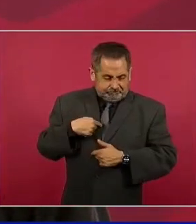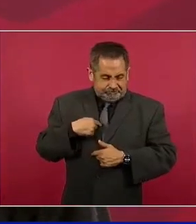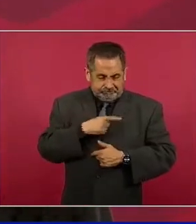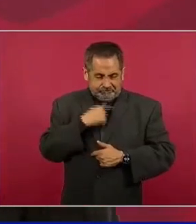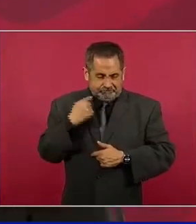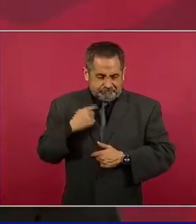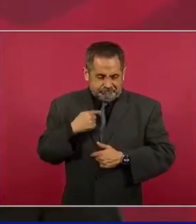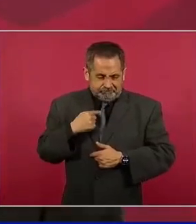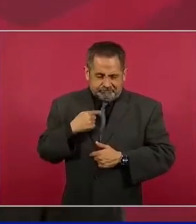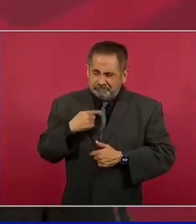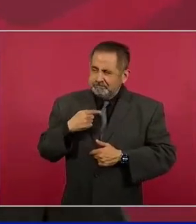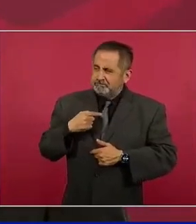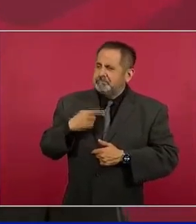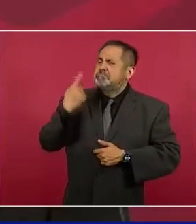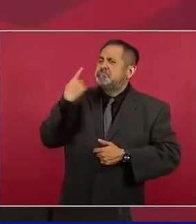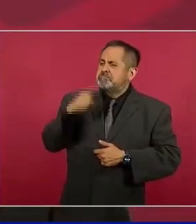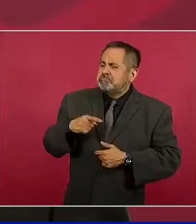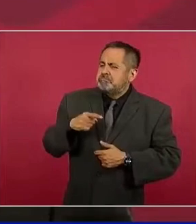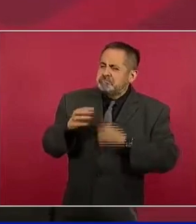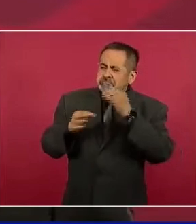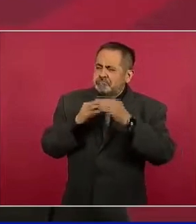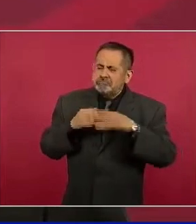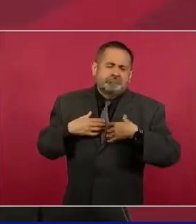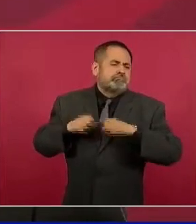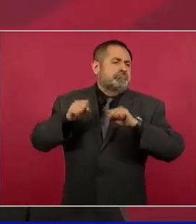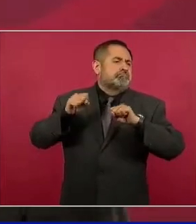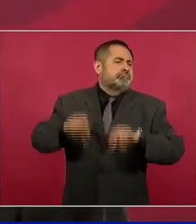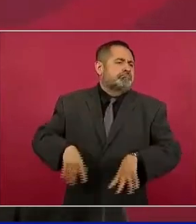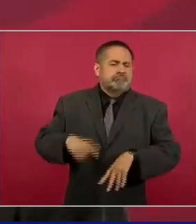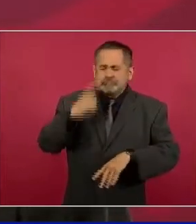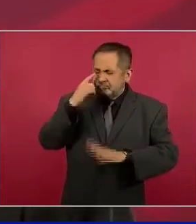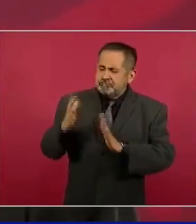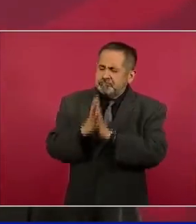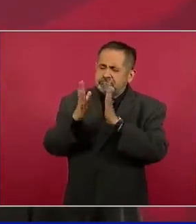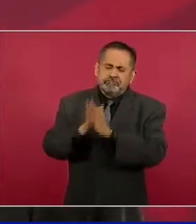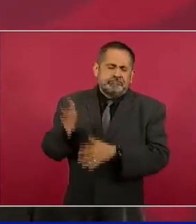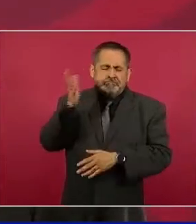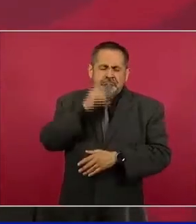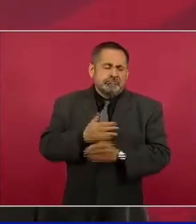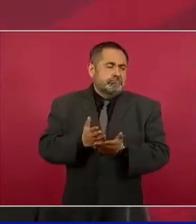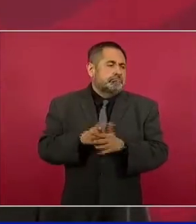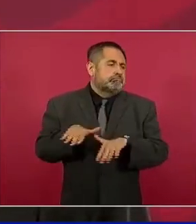Y si no vamos a ganar, pues no participemos.